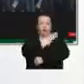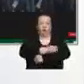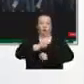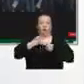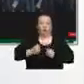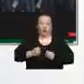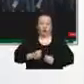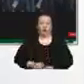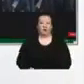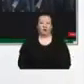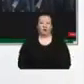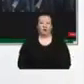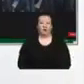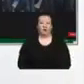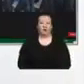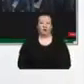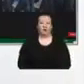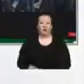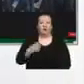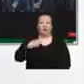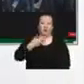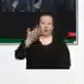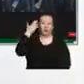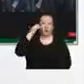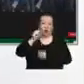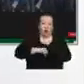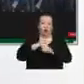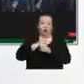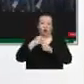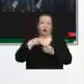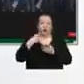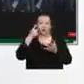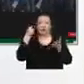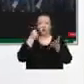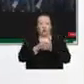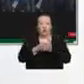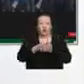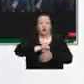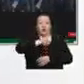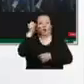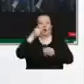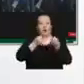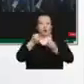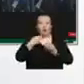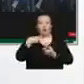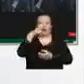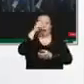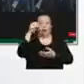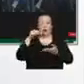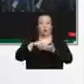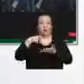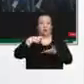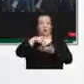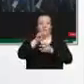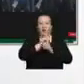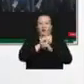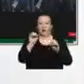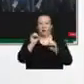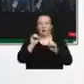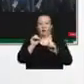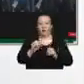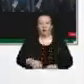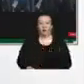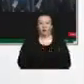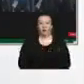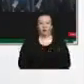por si acaso que tuvo un accidente hace unos años la culpa de un transporte que ganó el juicio le tenga que para 200.000 veces nunca le paga y murió nada por eso